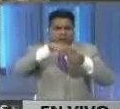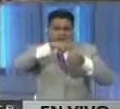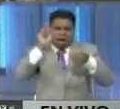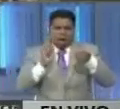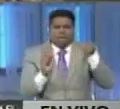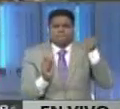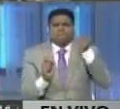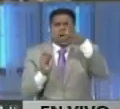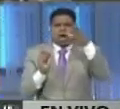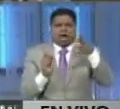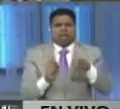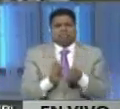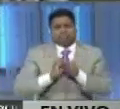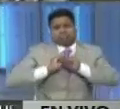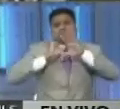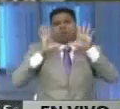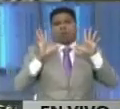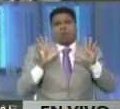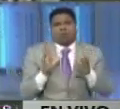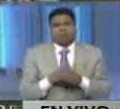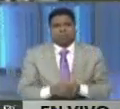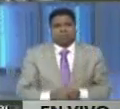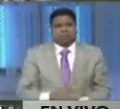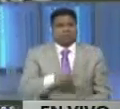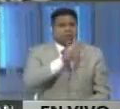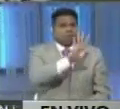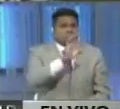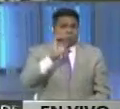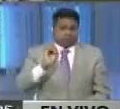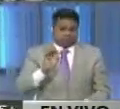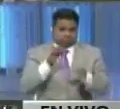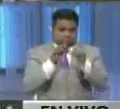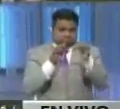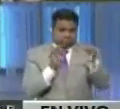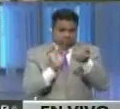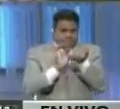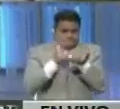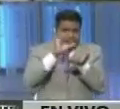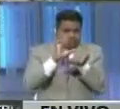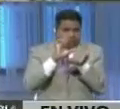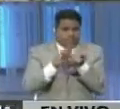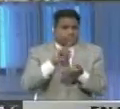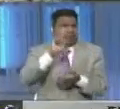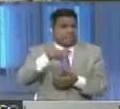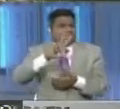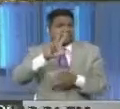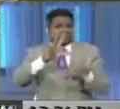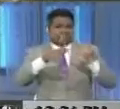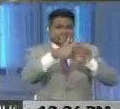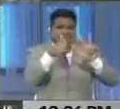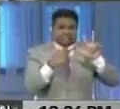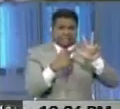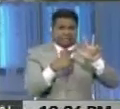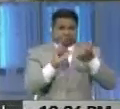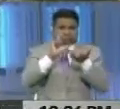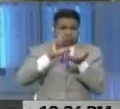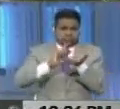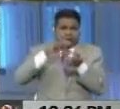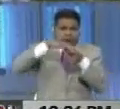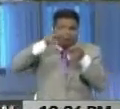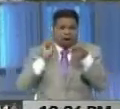explosivo que se denominan Así que son de 40 mm Igualmente tres granadas de mortero de 60